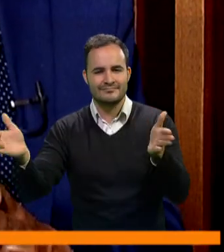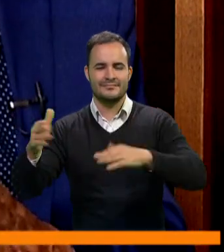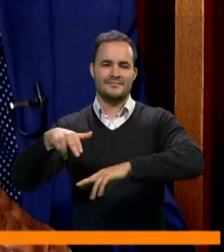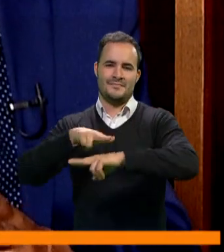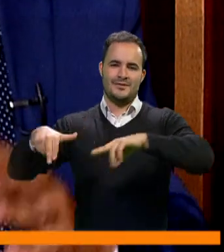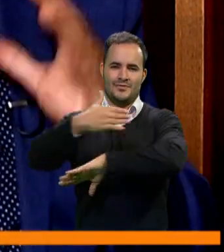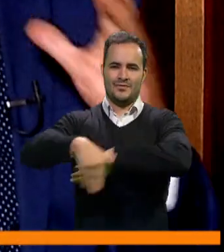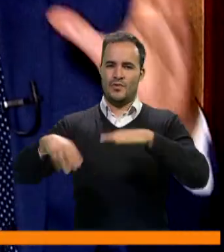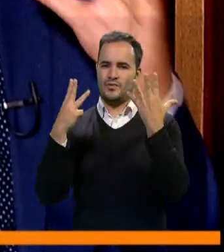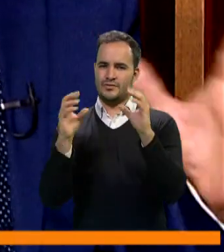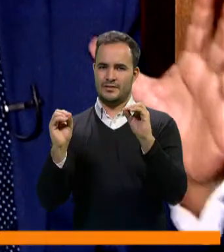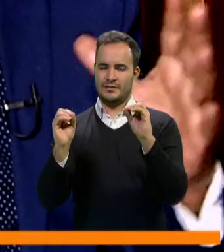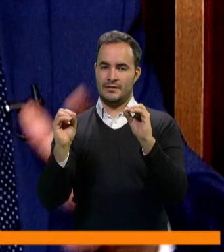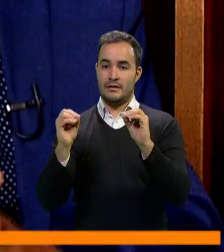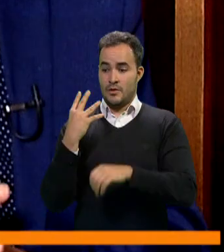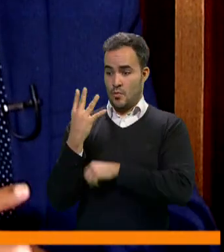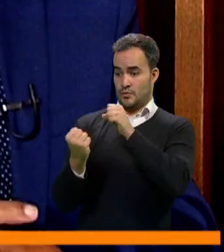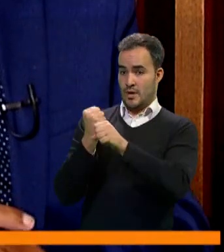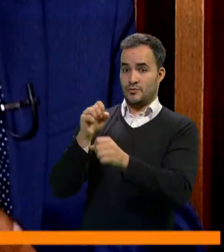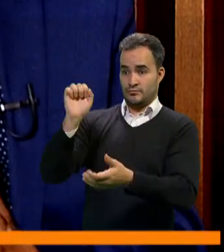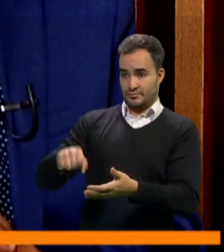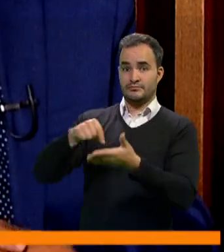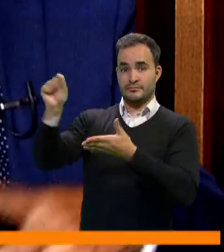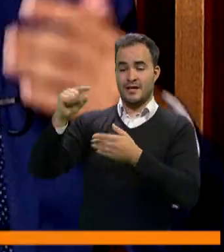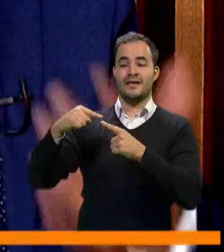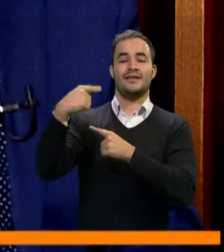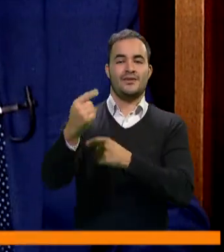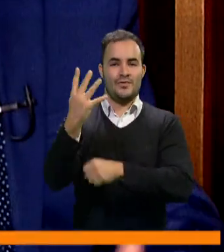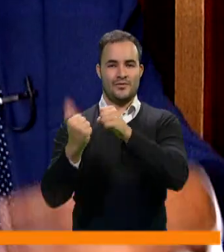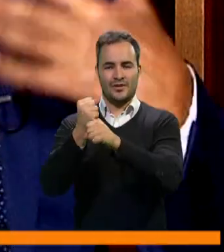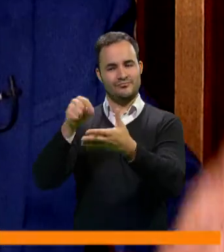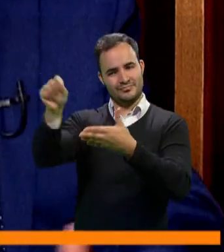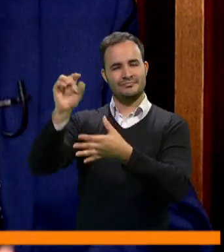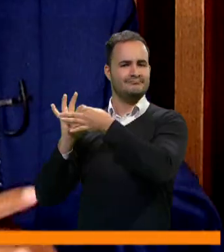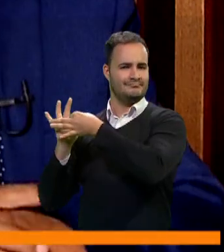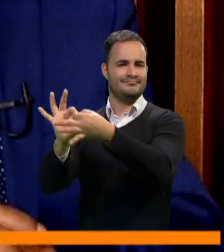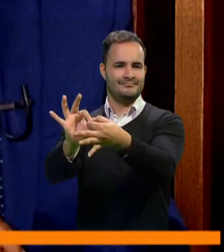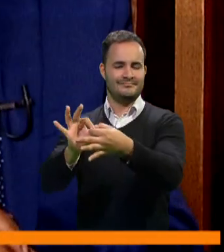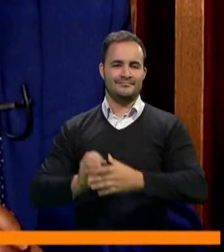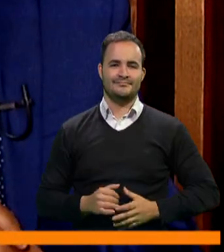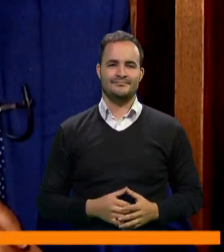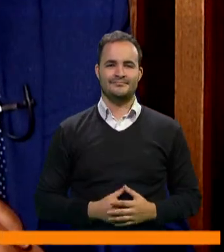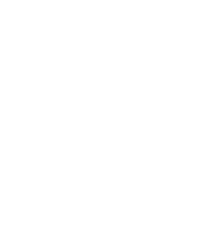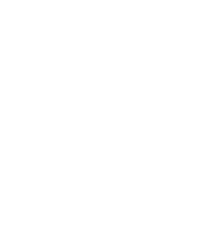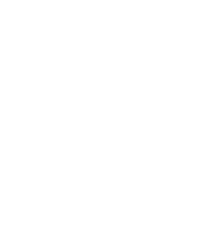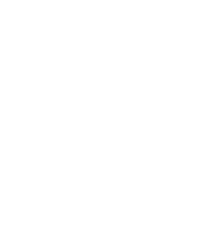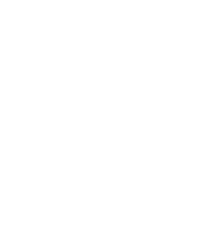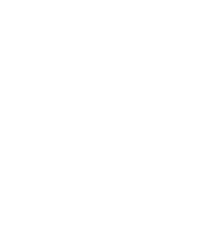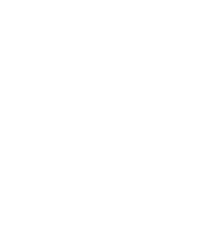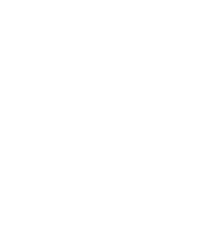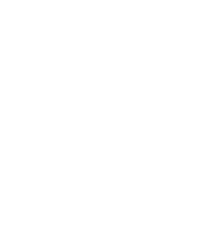metro del 80 y lo hace viable para este y el próximo cuatrenio.